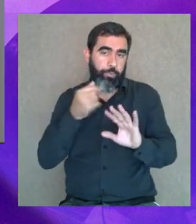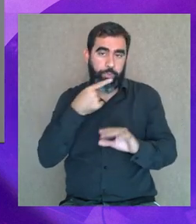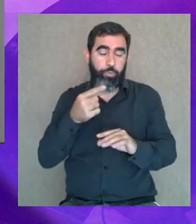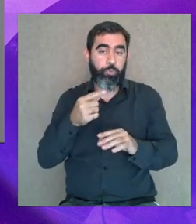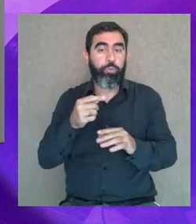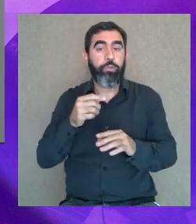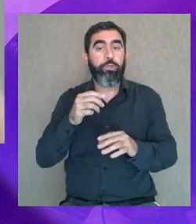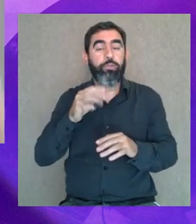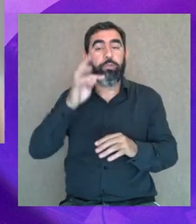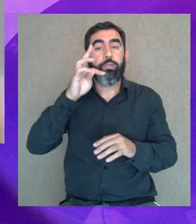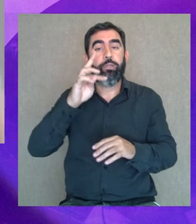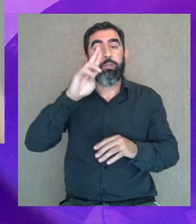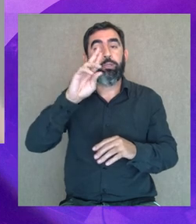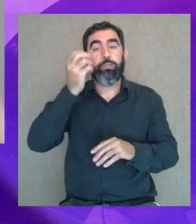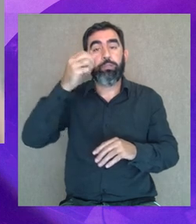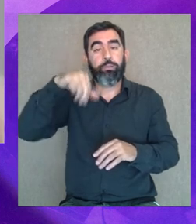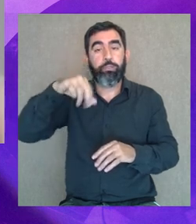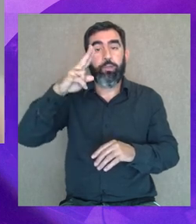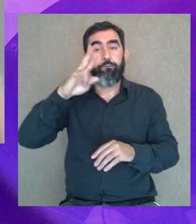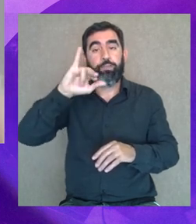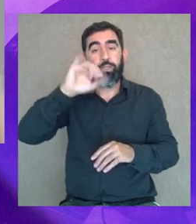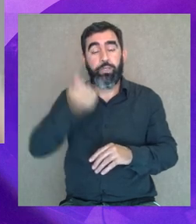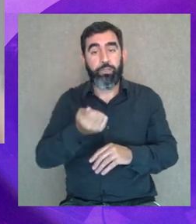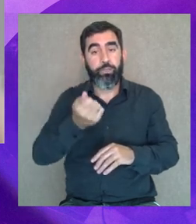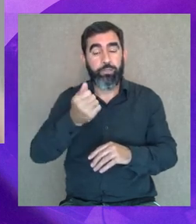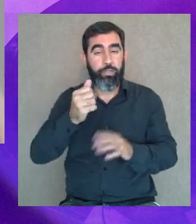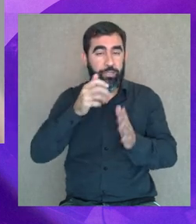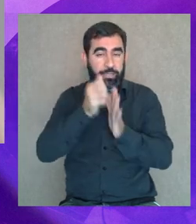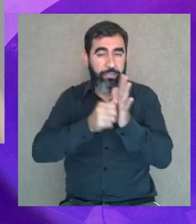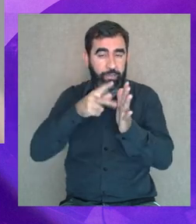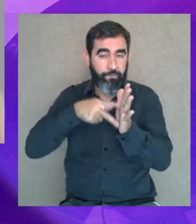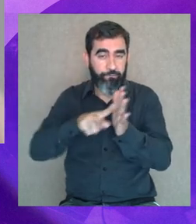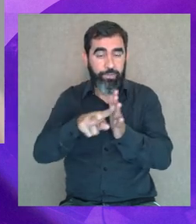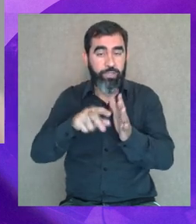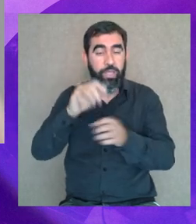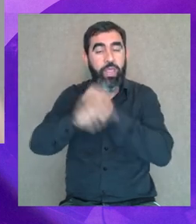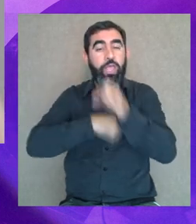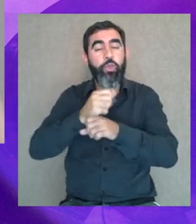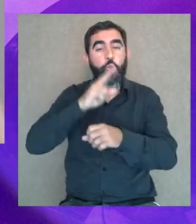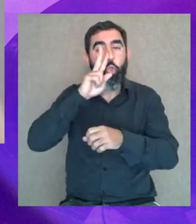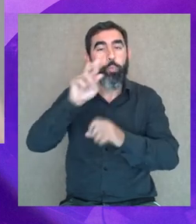ejemplo con el tranvía no la primera vez que se hizo tranvía fue en el 2011